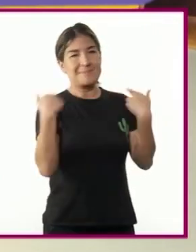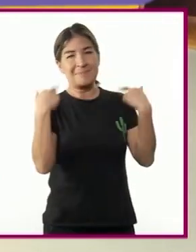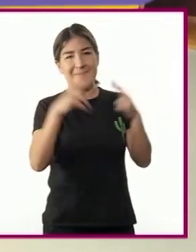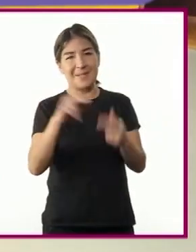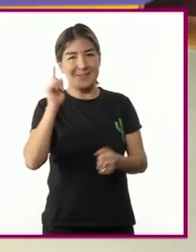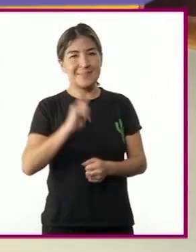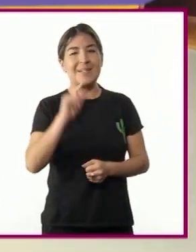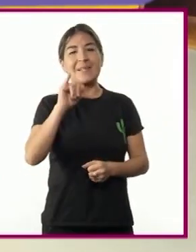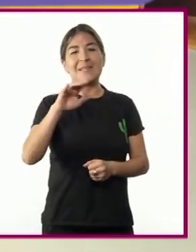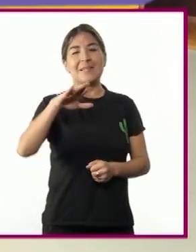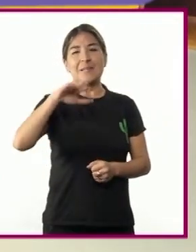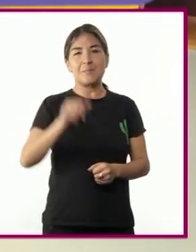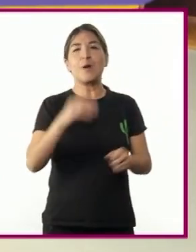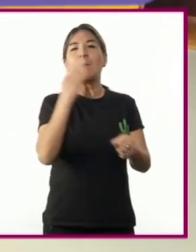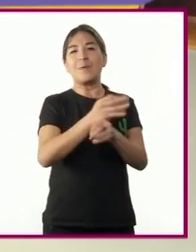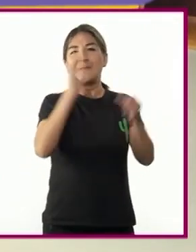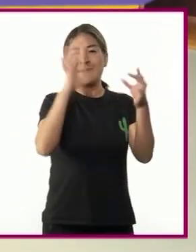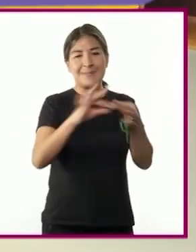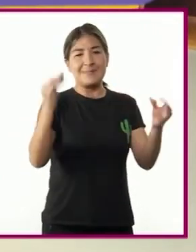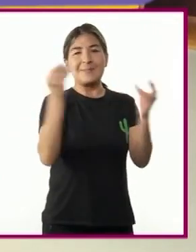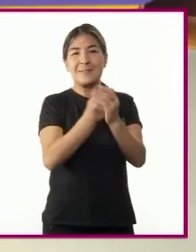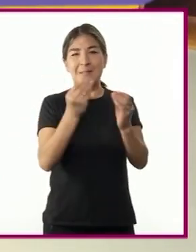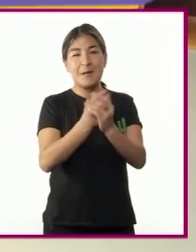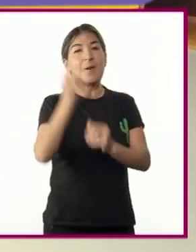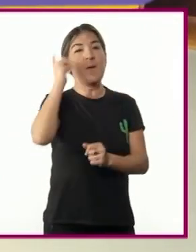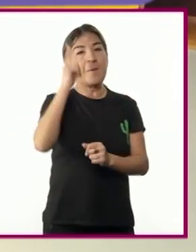Irma Uribe por dirigirnos en esta sesión y